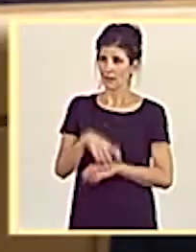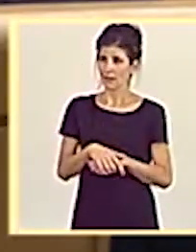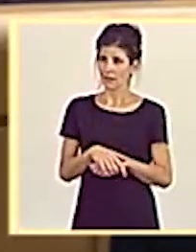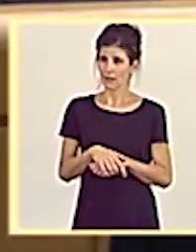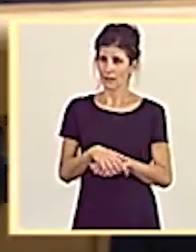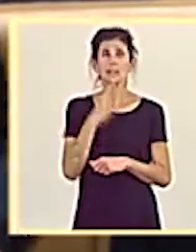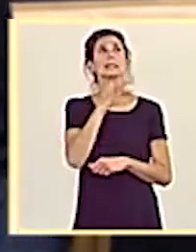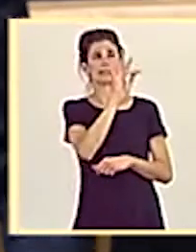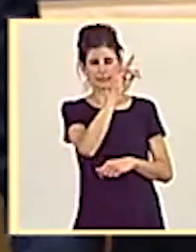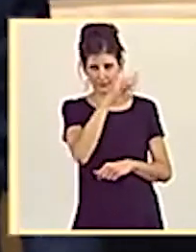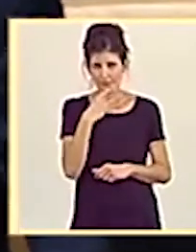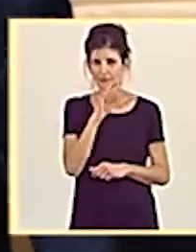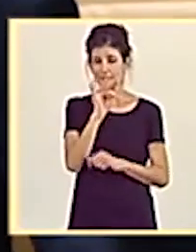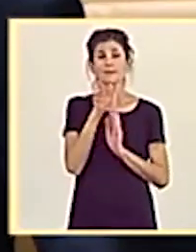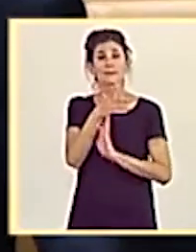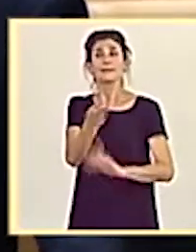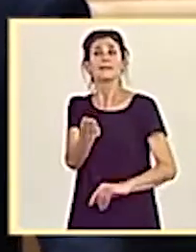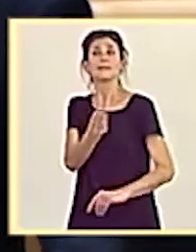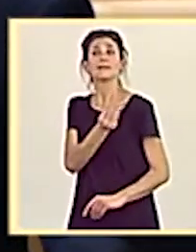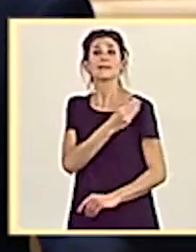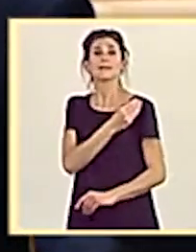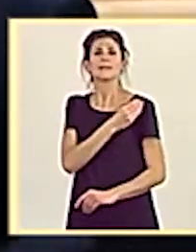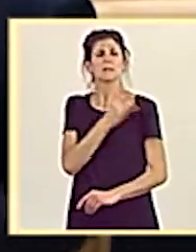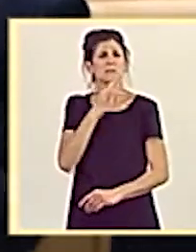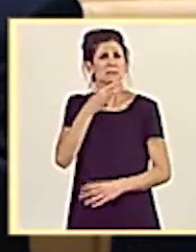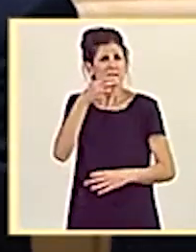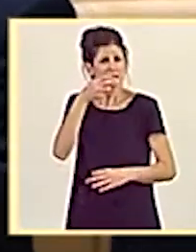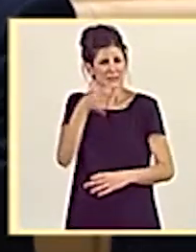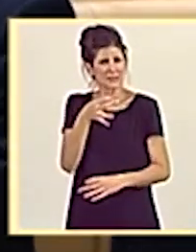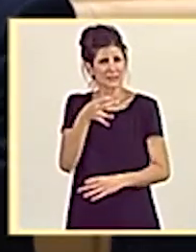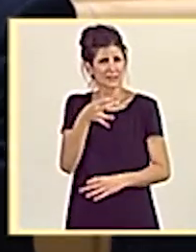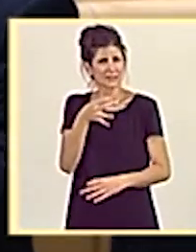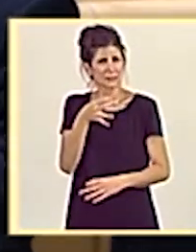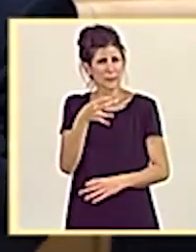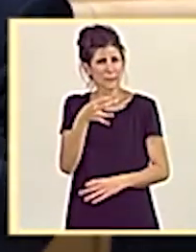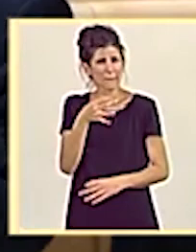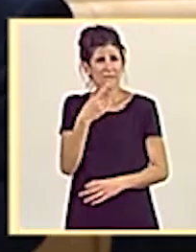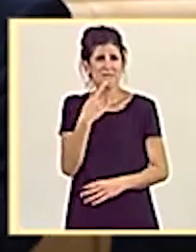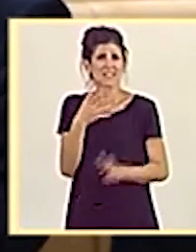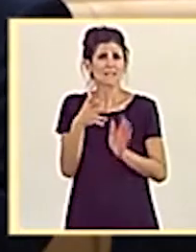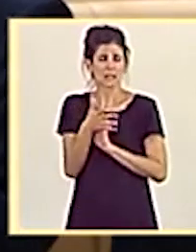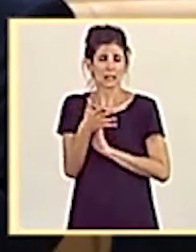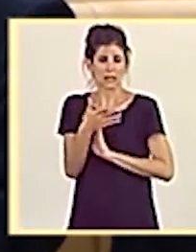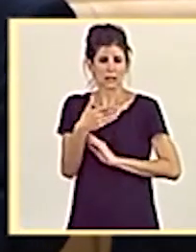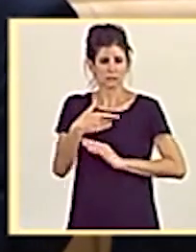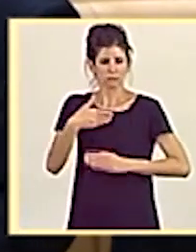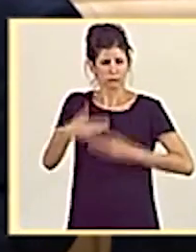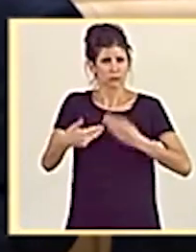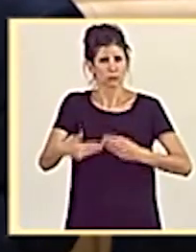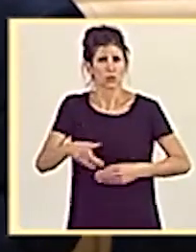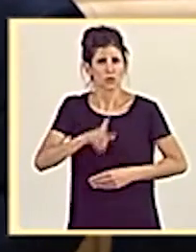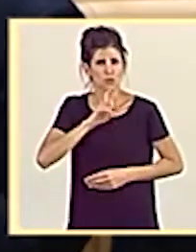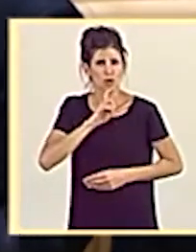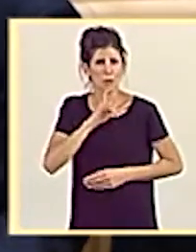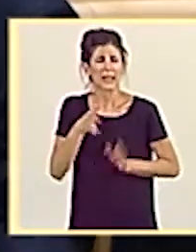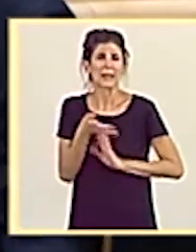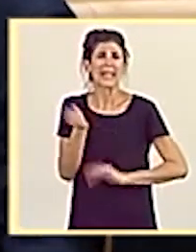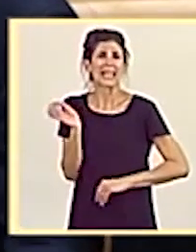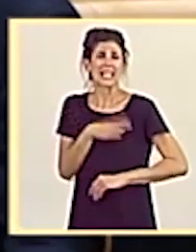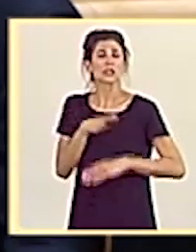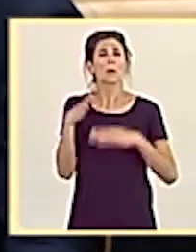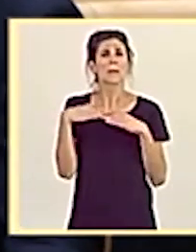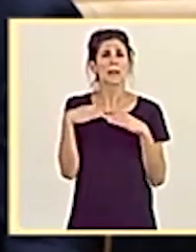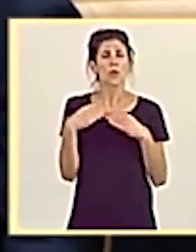Ah, sí. Es decir, me está preguntando exactamente a qué ritmo estamos yendo y cómo va el ingreso mínimo vital.